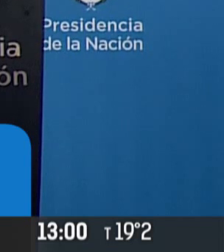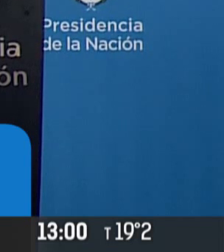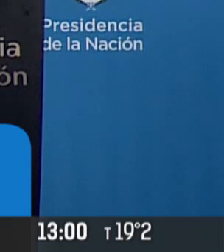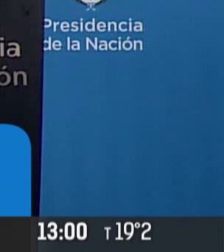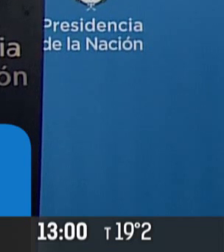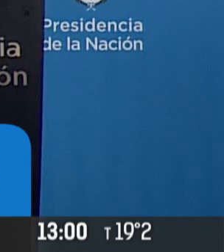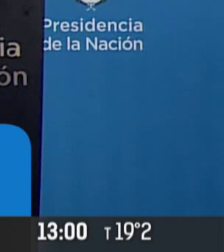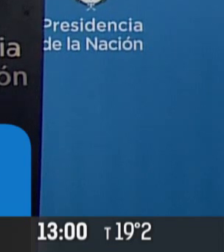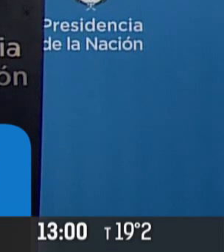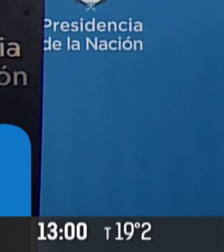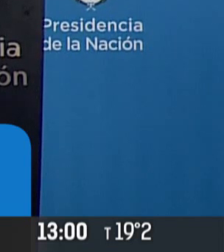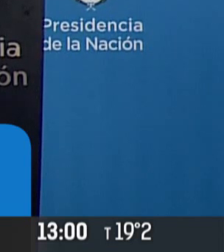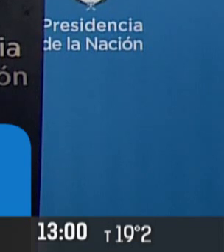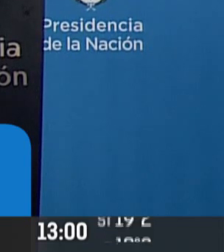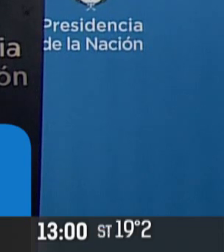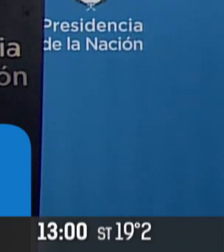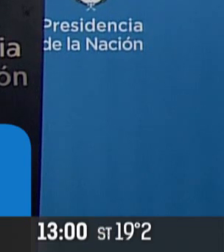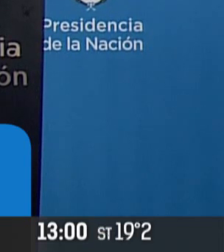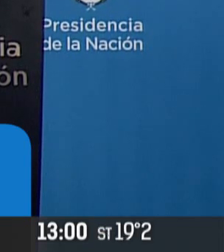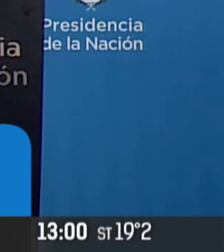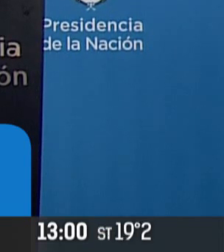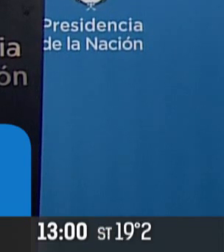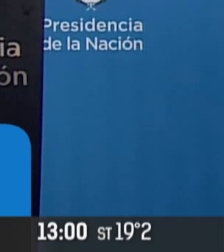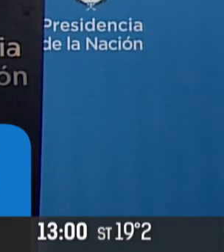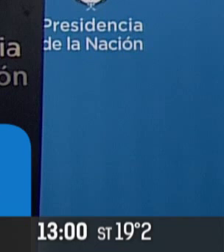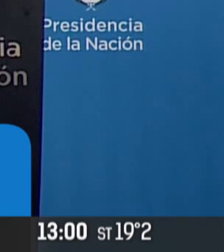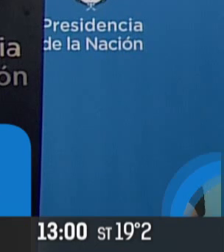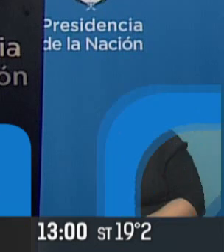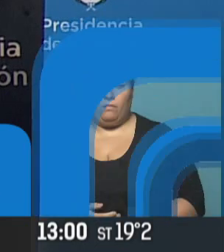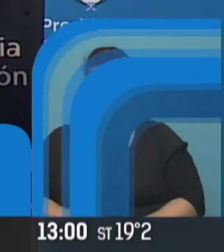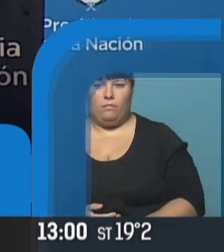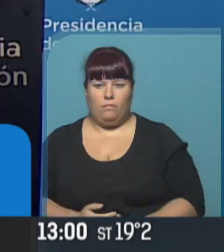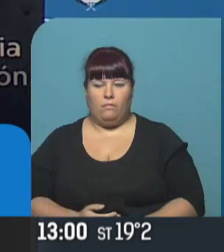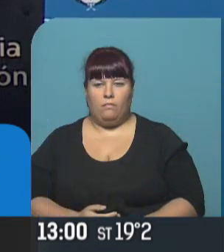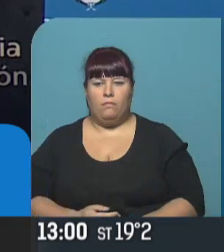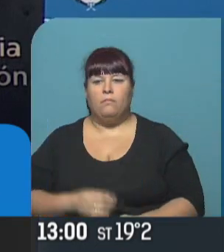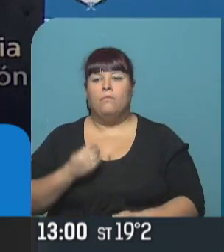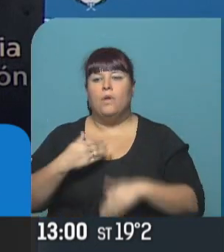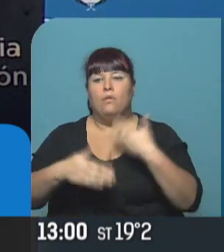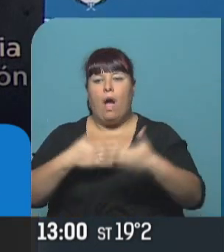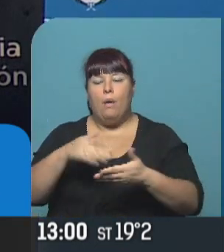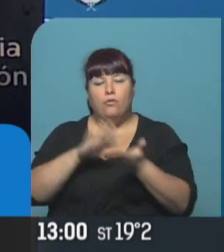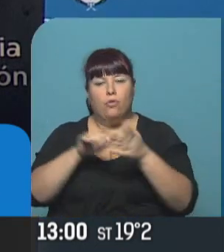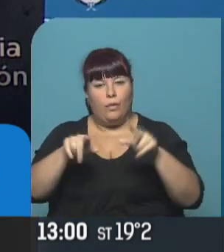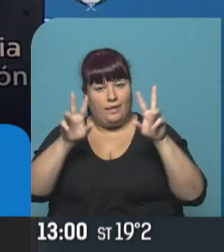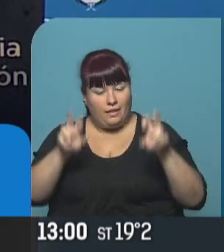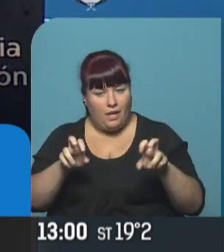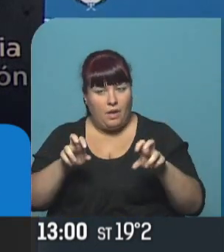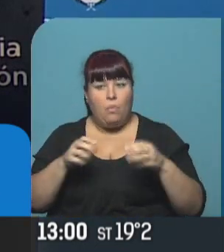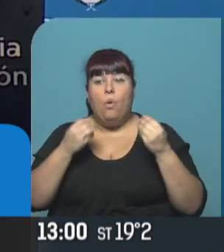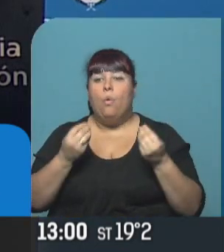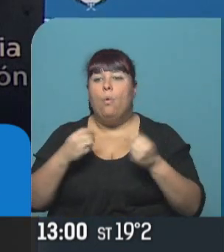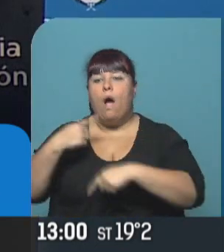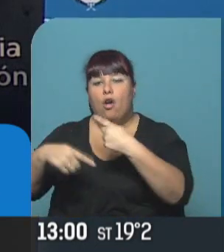de acuerdos de ciberseguridad, de los que usted mencionó, qué tipo de avances hay en este sentido y qué